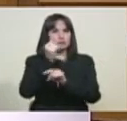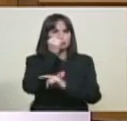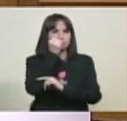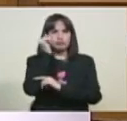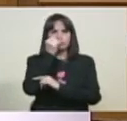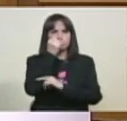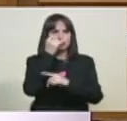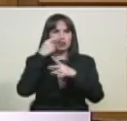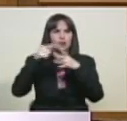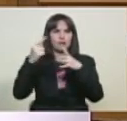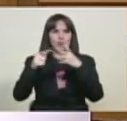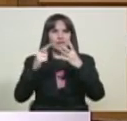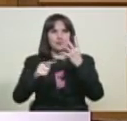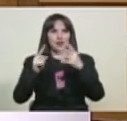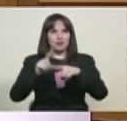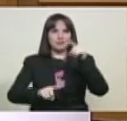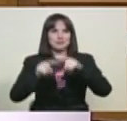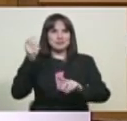Periscope,